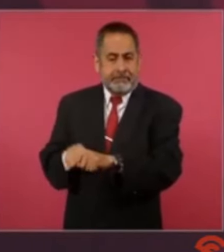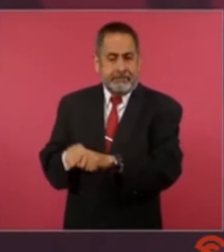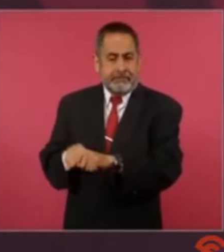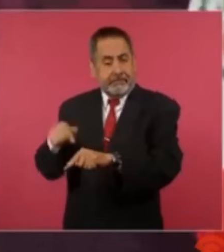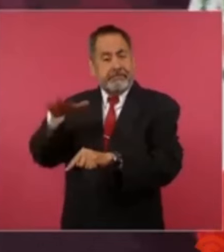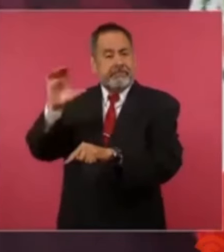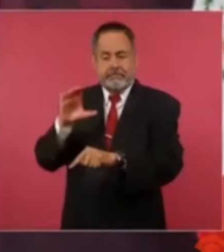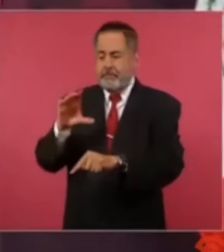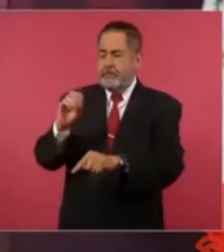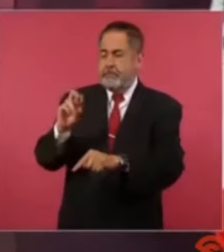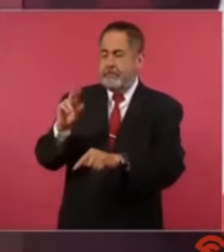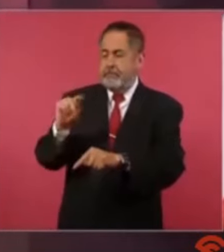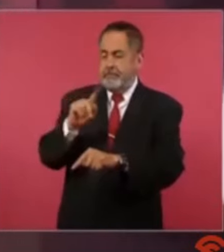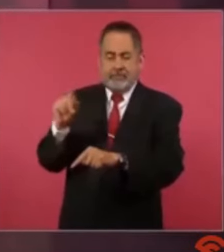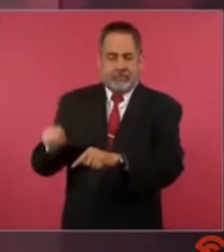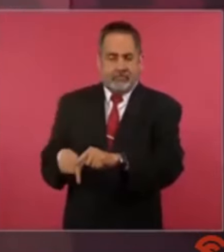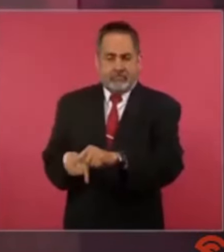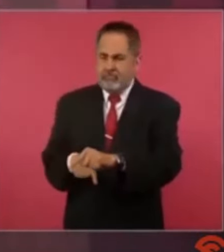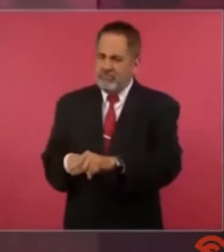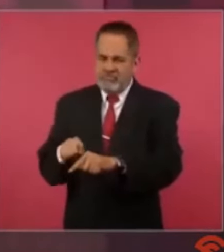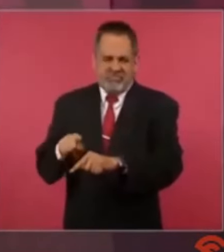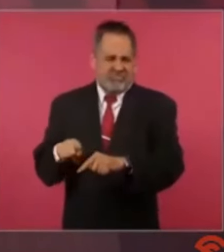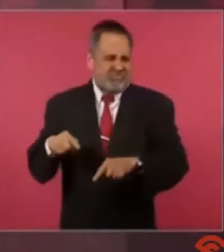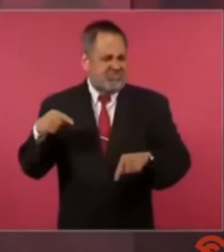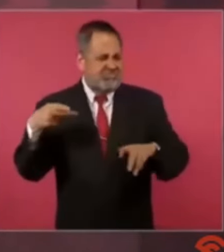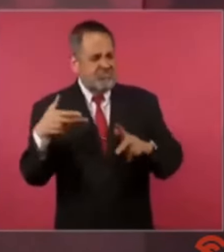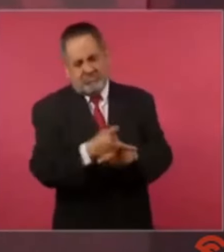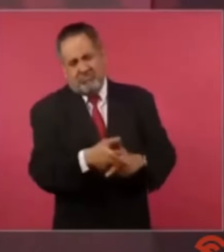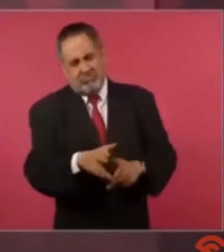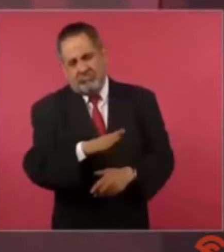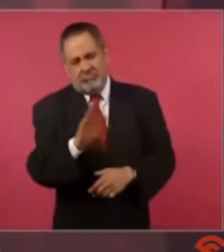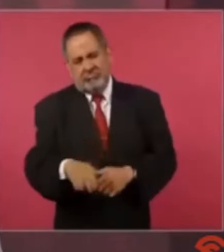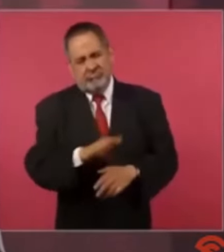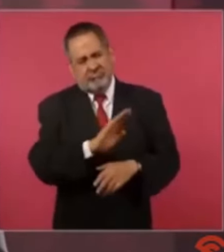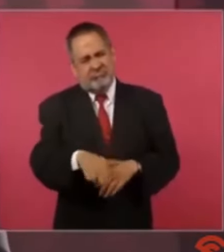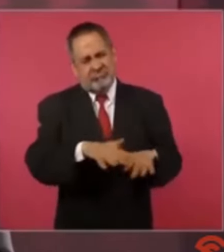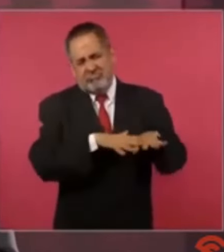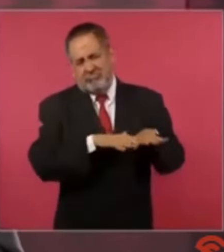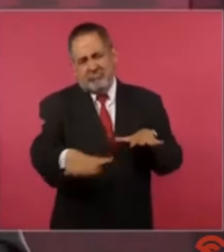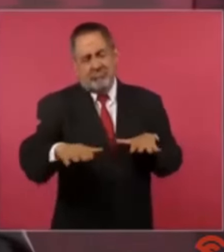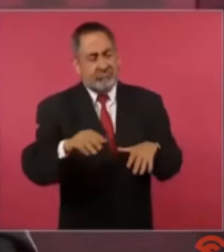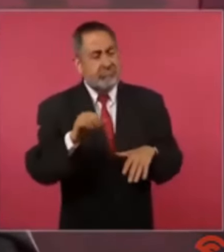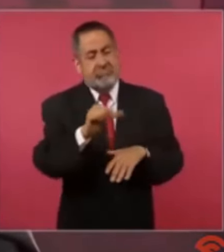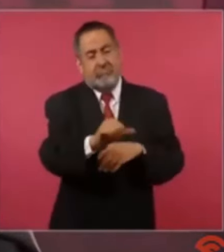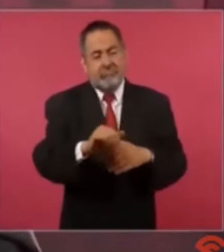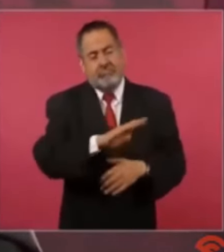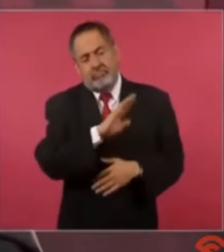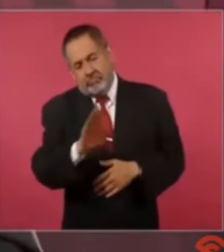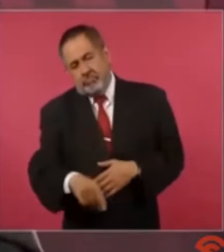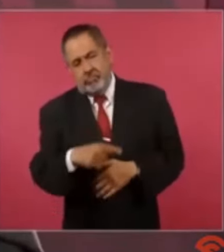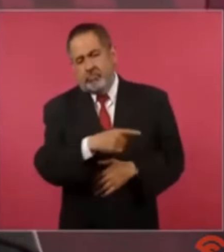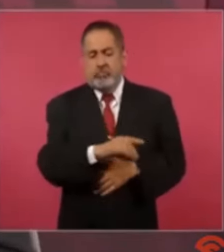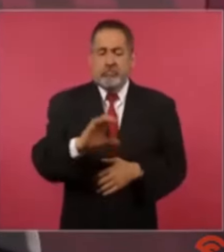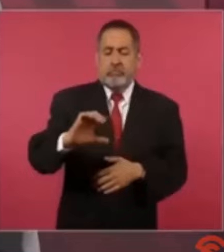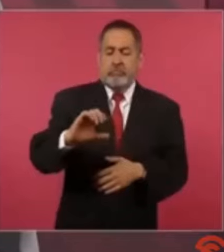Cortés cometió la felonía de asesinar a Cuauhtémoc.